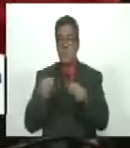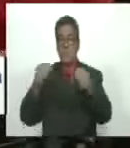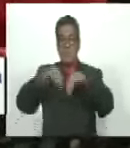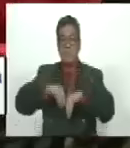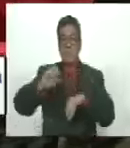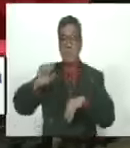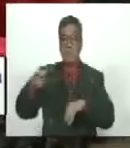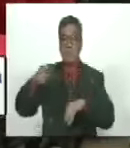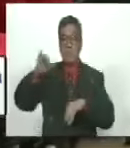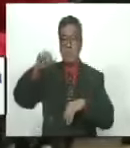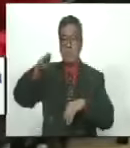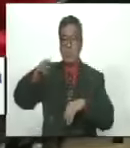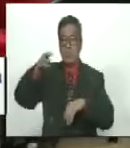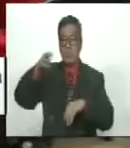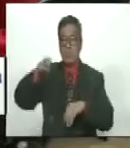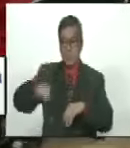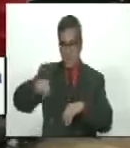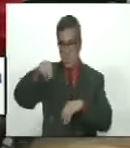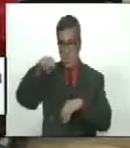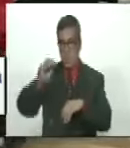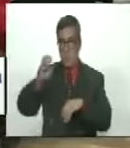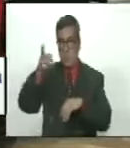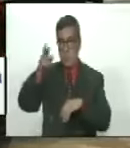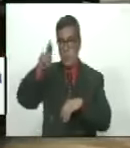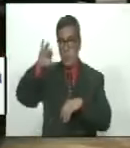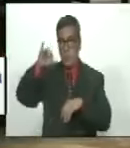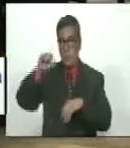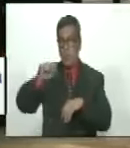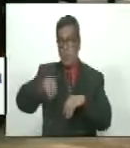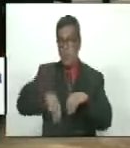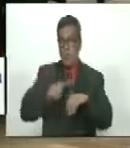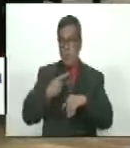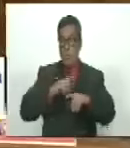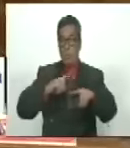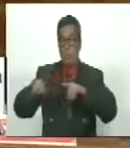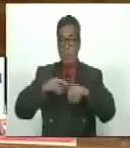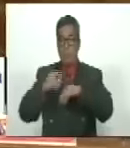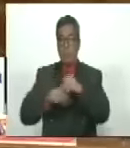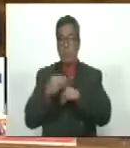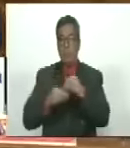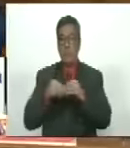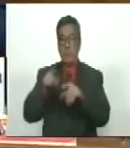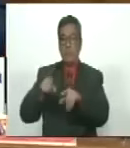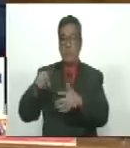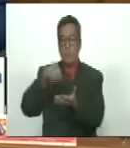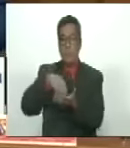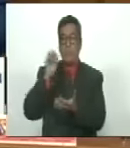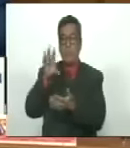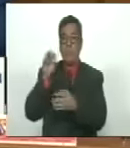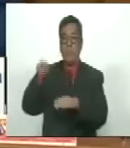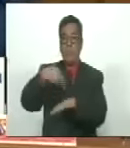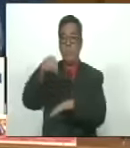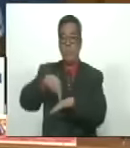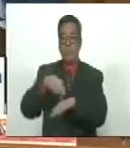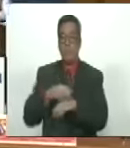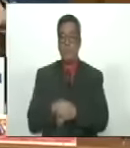Acuerdo de Ginebra y el derecho internacional, el poder legislativo será ejercido por esta soberana Asamblea